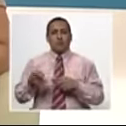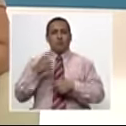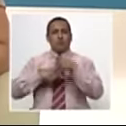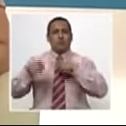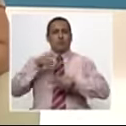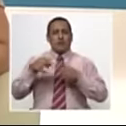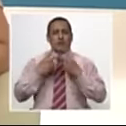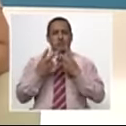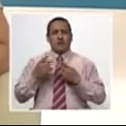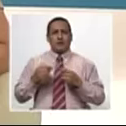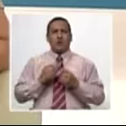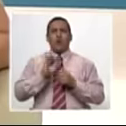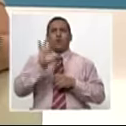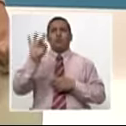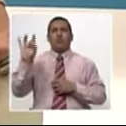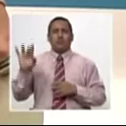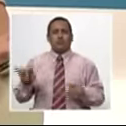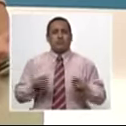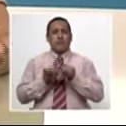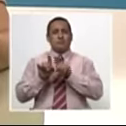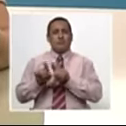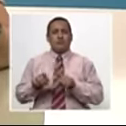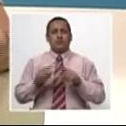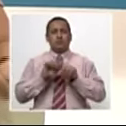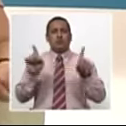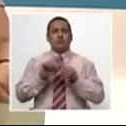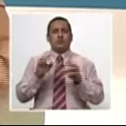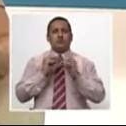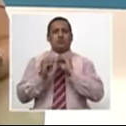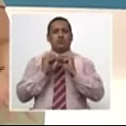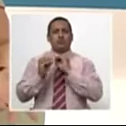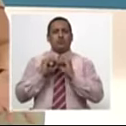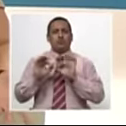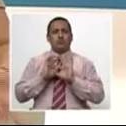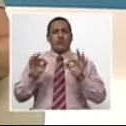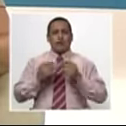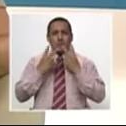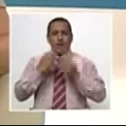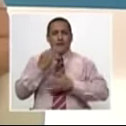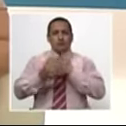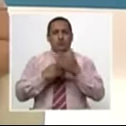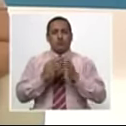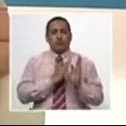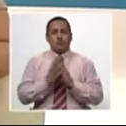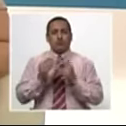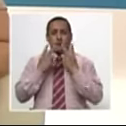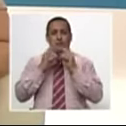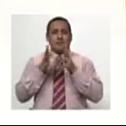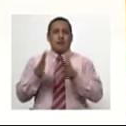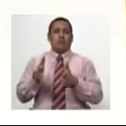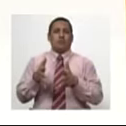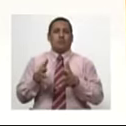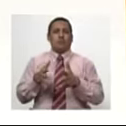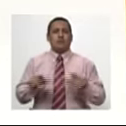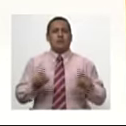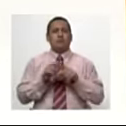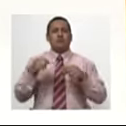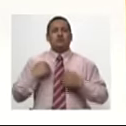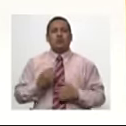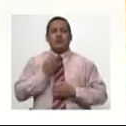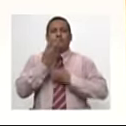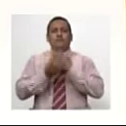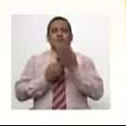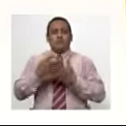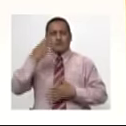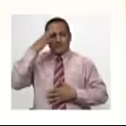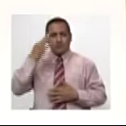se puede regresar pues al otro extremo en tanto no se solucionó o no avanzó en nada un proceso que se dejó medio abandonado. Claro, yo soy convencido de que